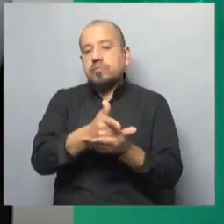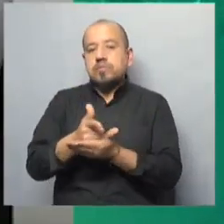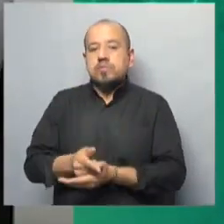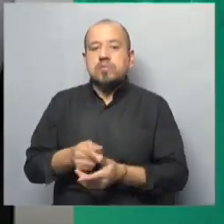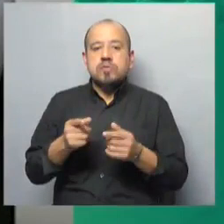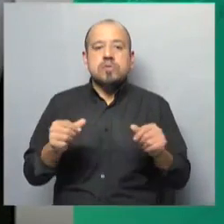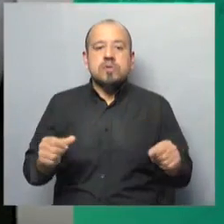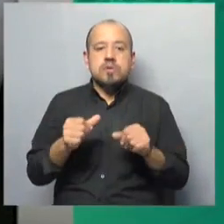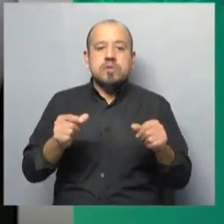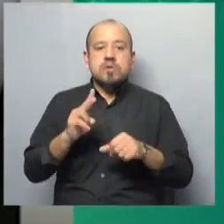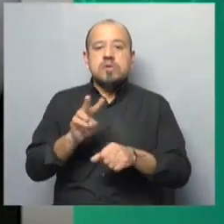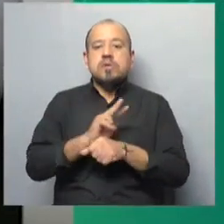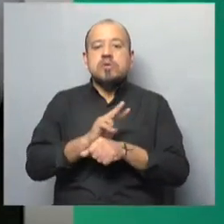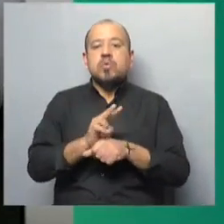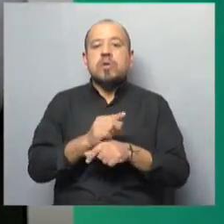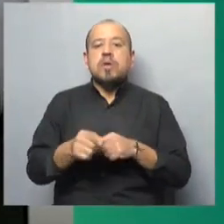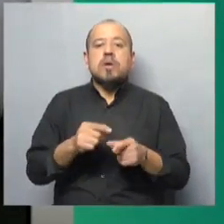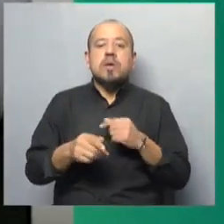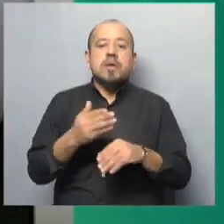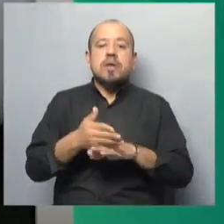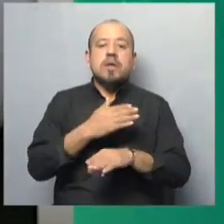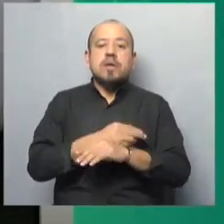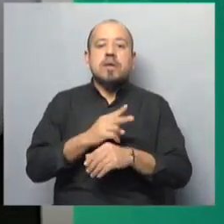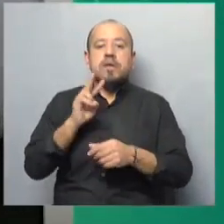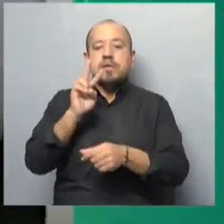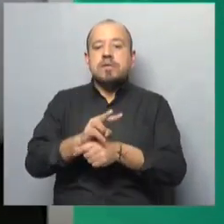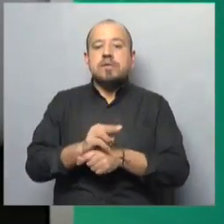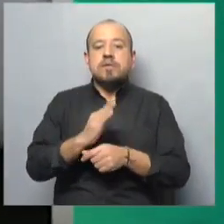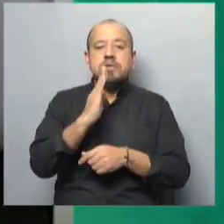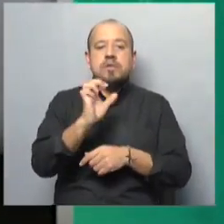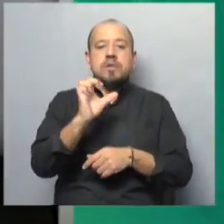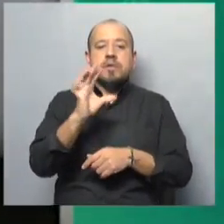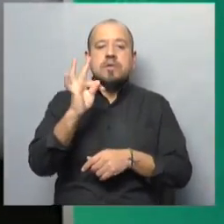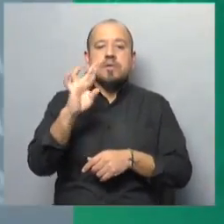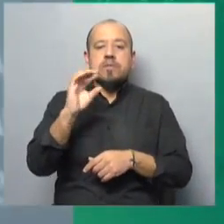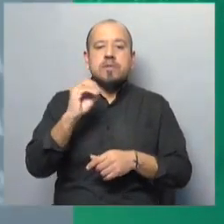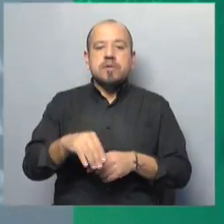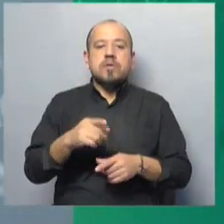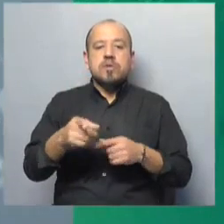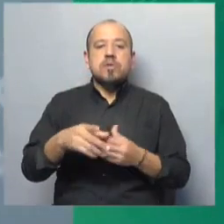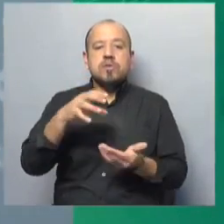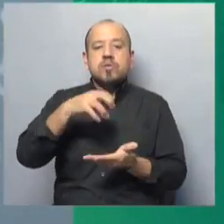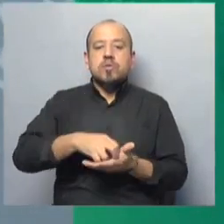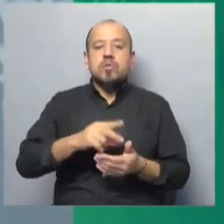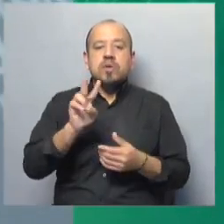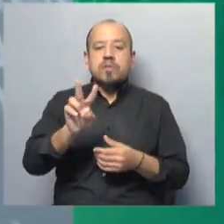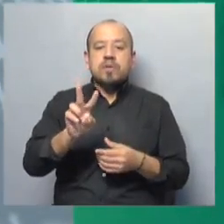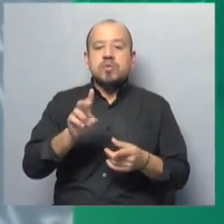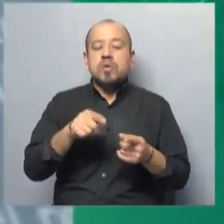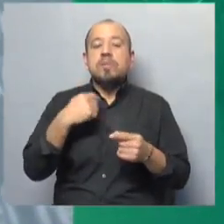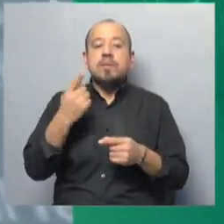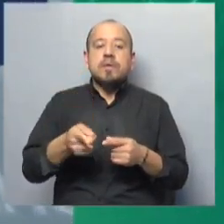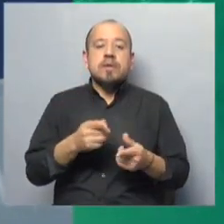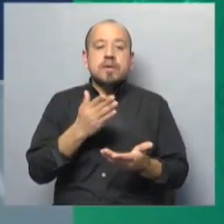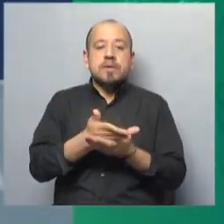revisaba aspectos de seguridad y logística antes de la visita del presidente Gustavo Petro a una región en la frontera con Venezuela prevista para